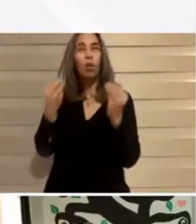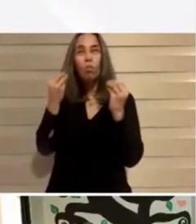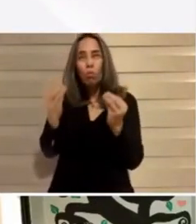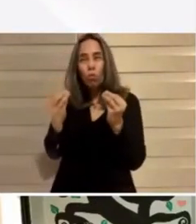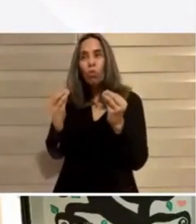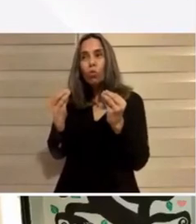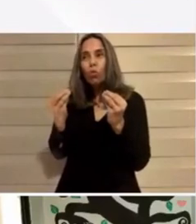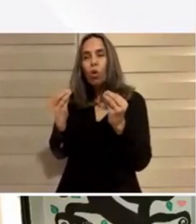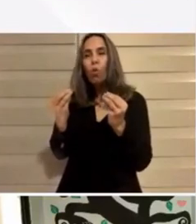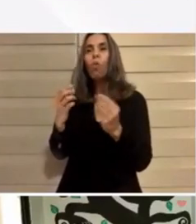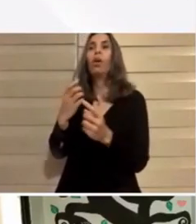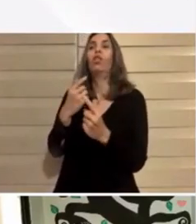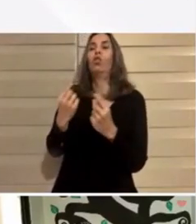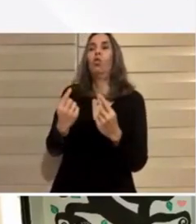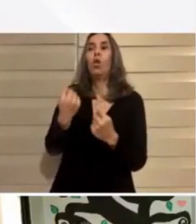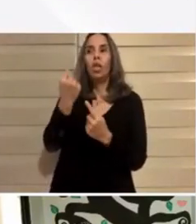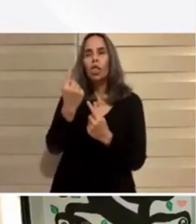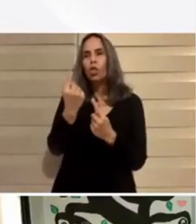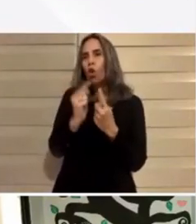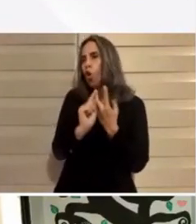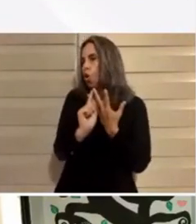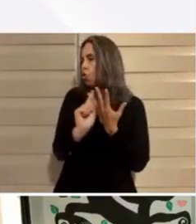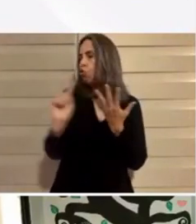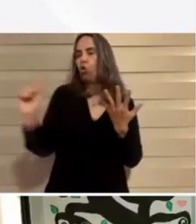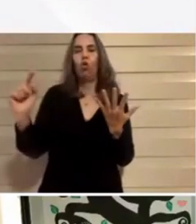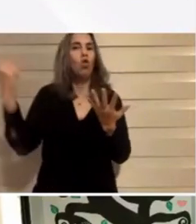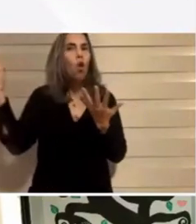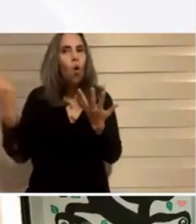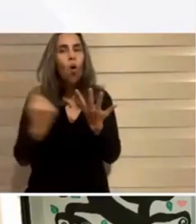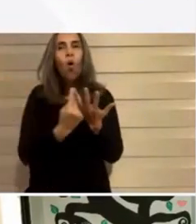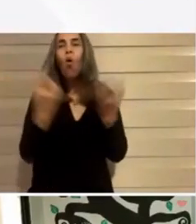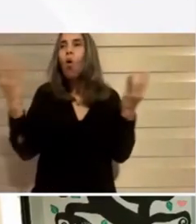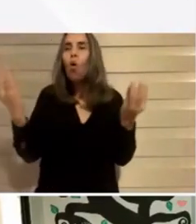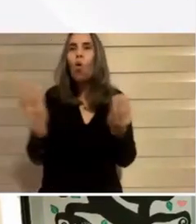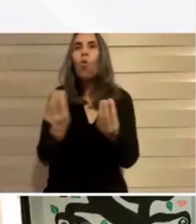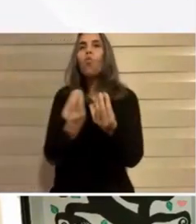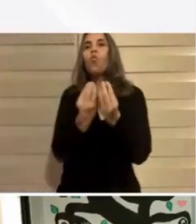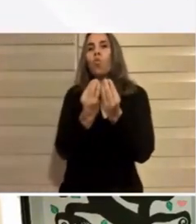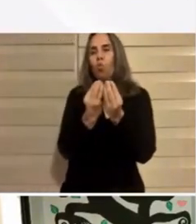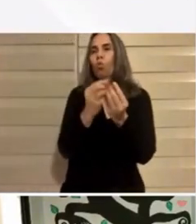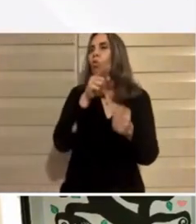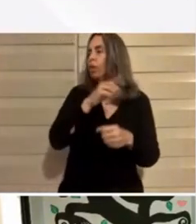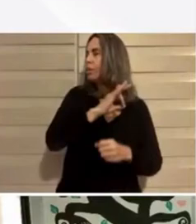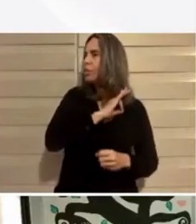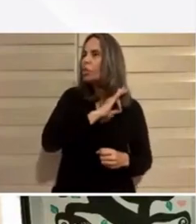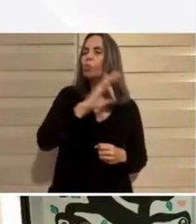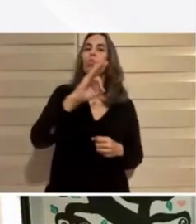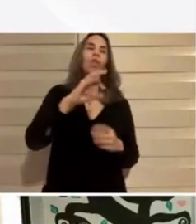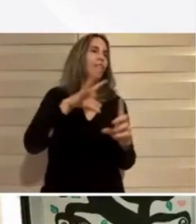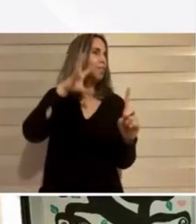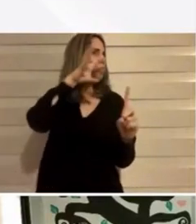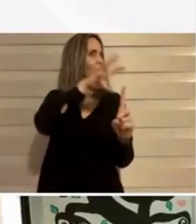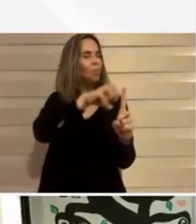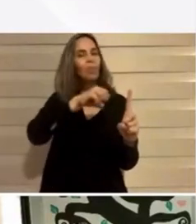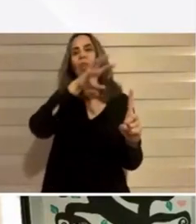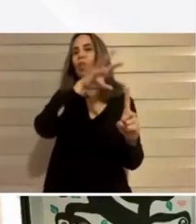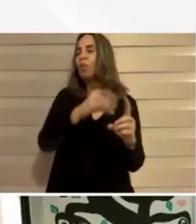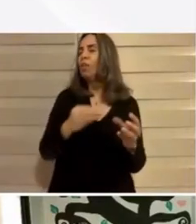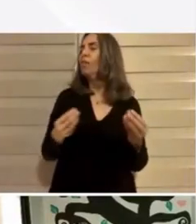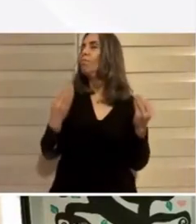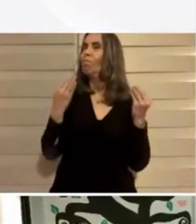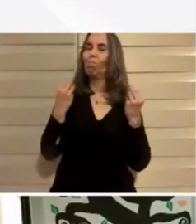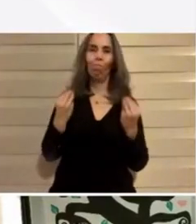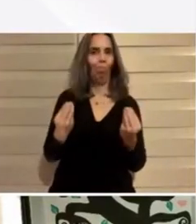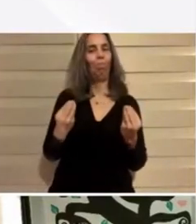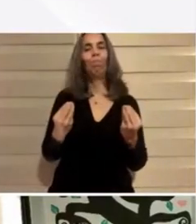comunidad suma 1 más 1 más 1 todos sus talentos a los demás